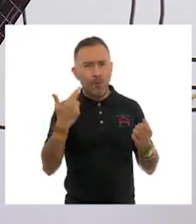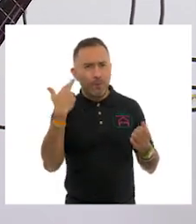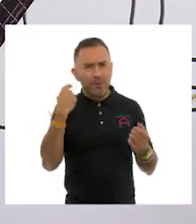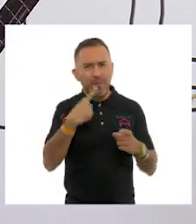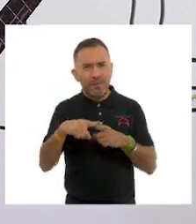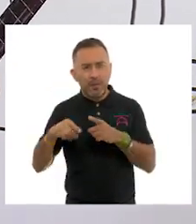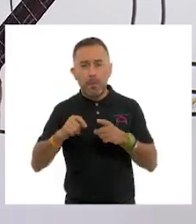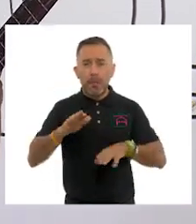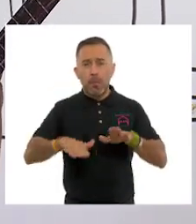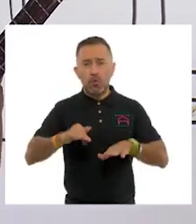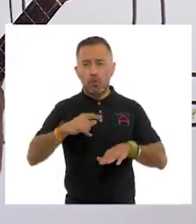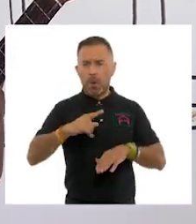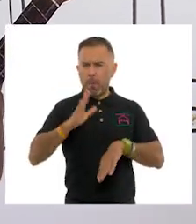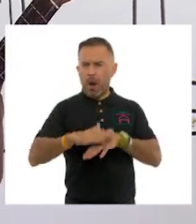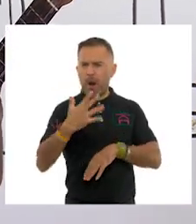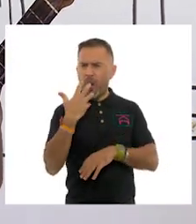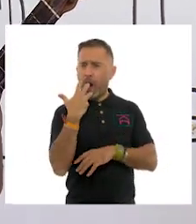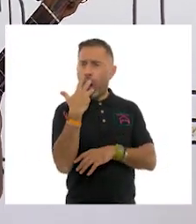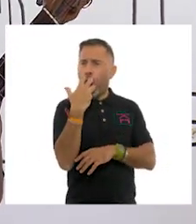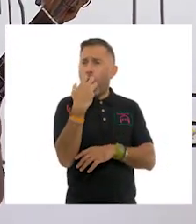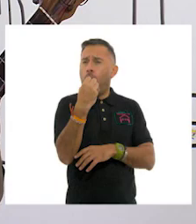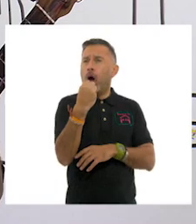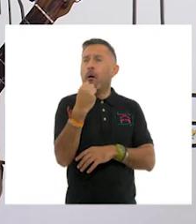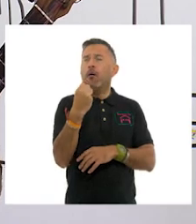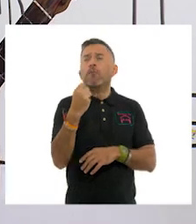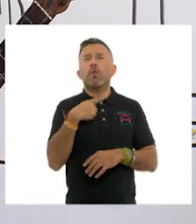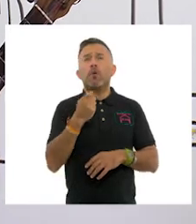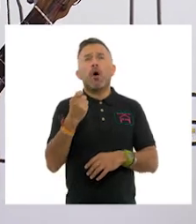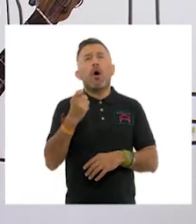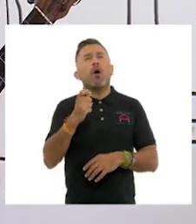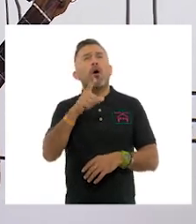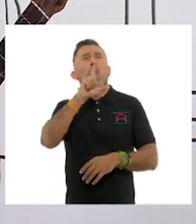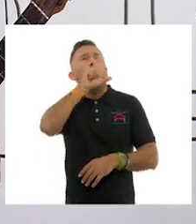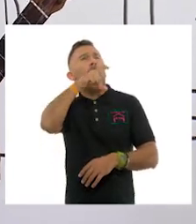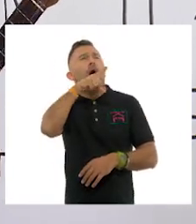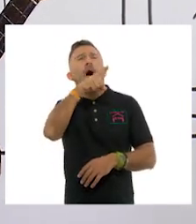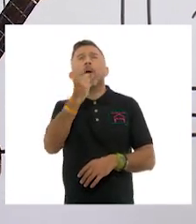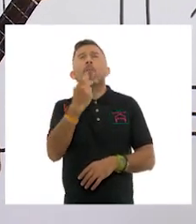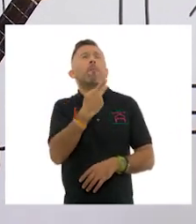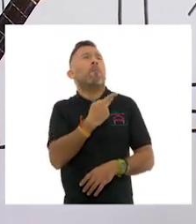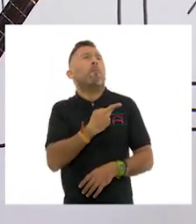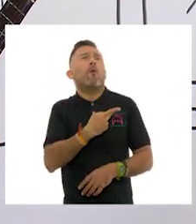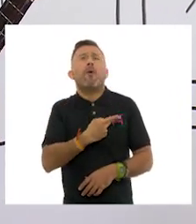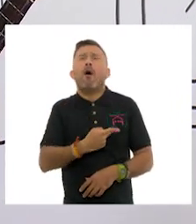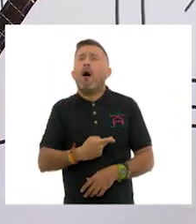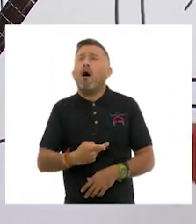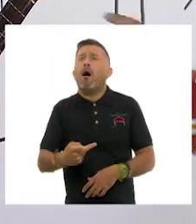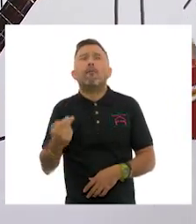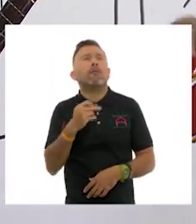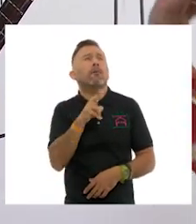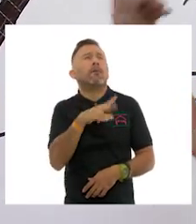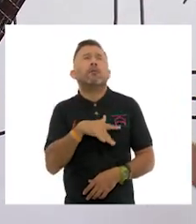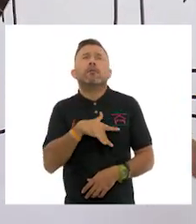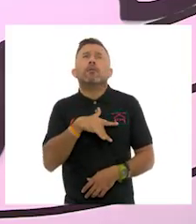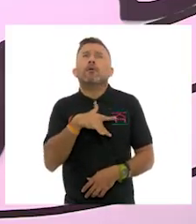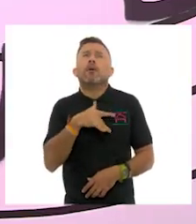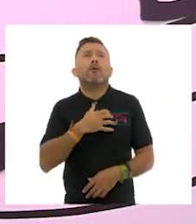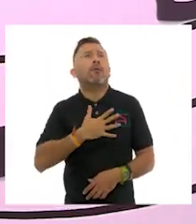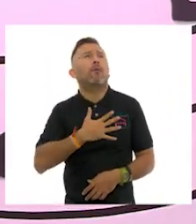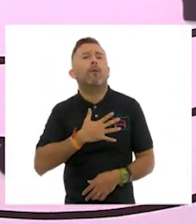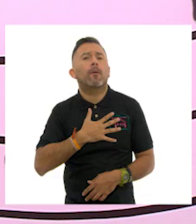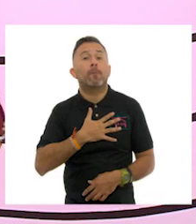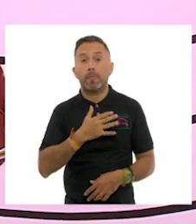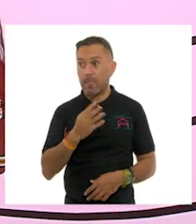así como, pobrecita guacamaya, ¡ay, qué lástima me da! Entonces, si no hay técnica